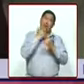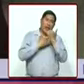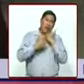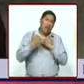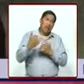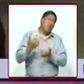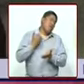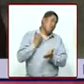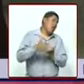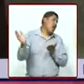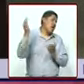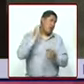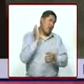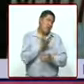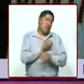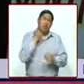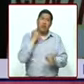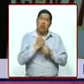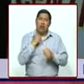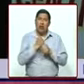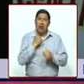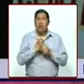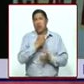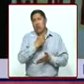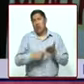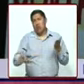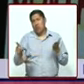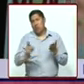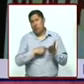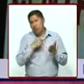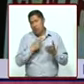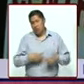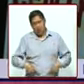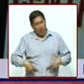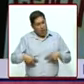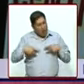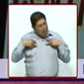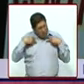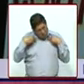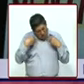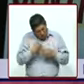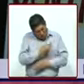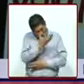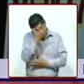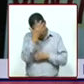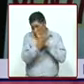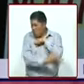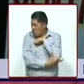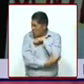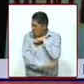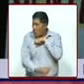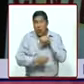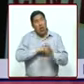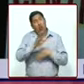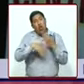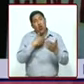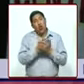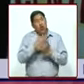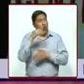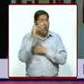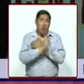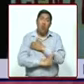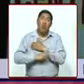a la calle de nuestros trabajos y nos condenen a una vida miserable. Eso no va a ocurrir, todo el país está listo